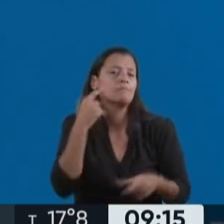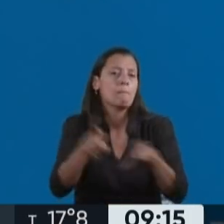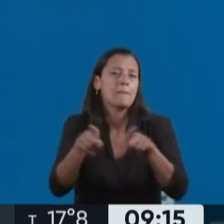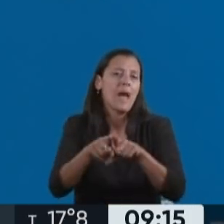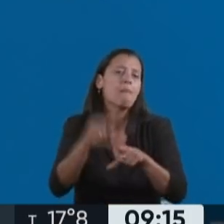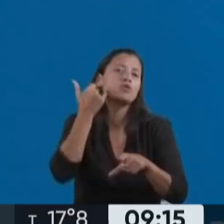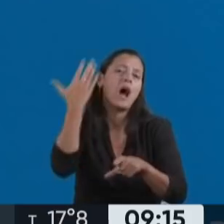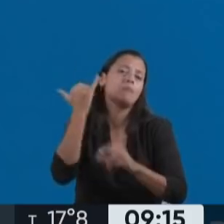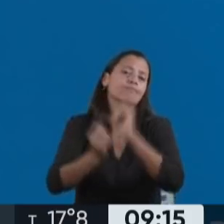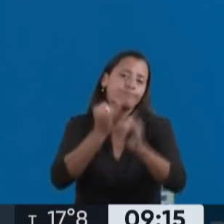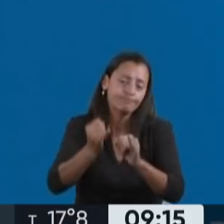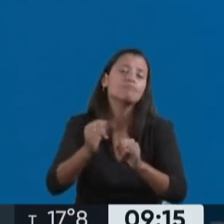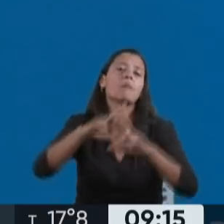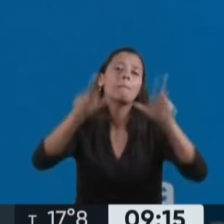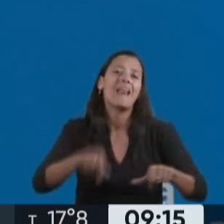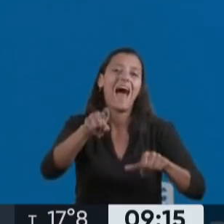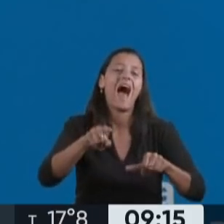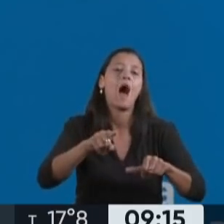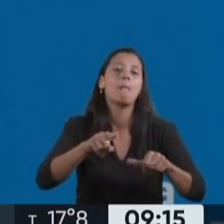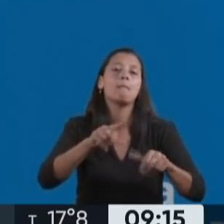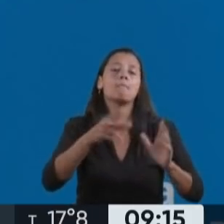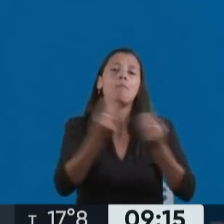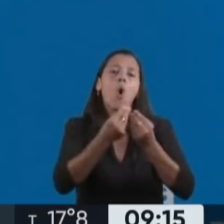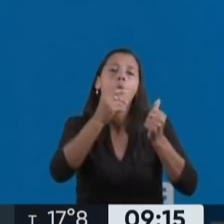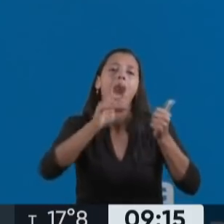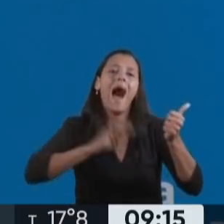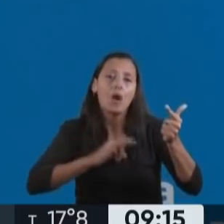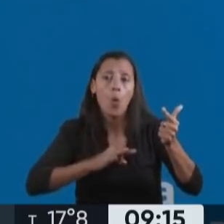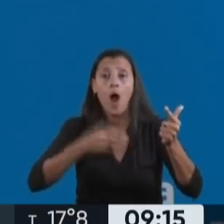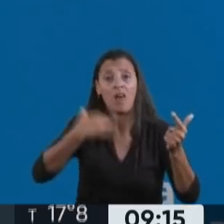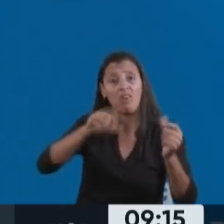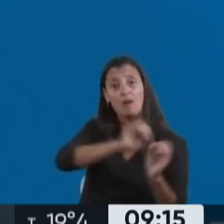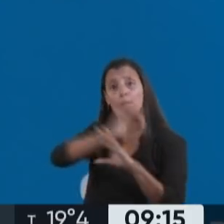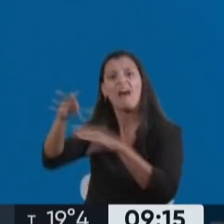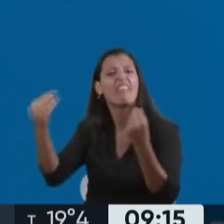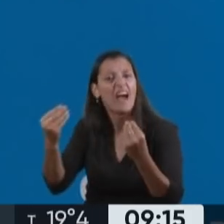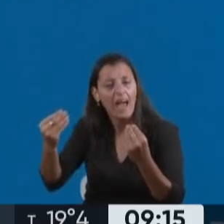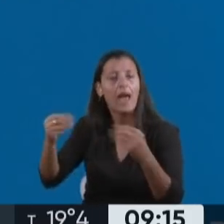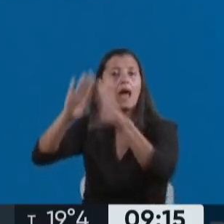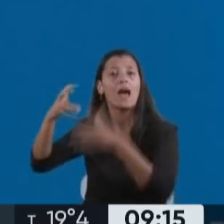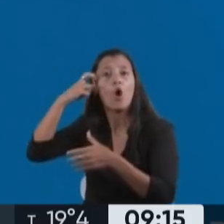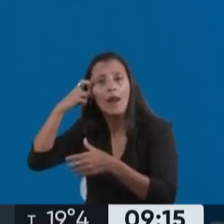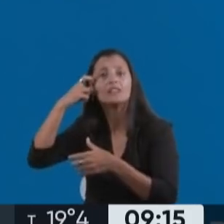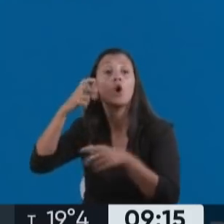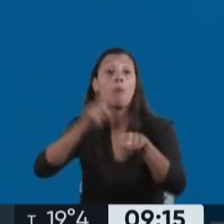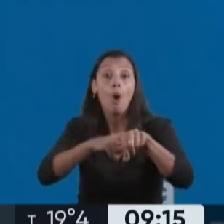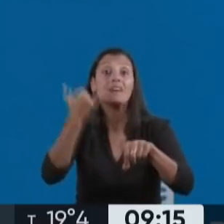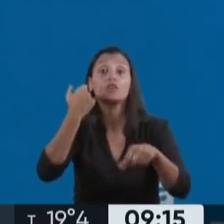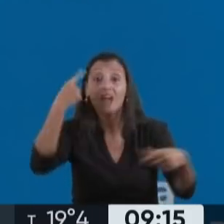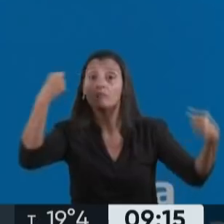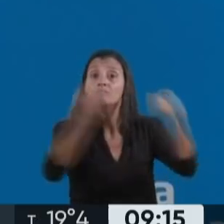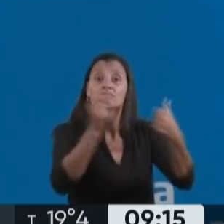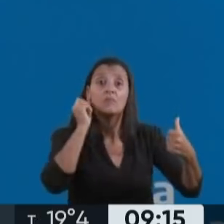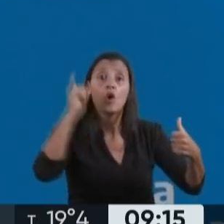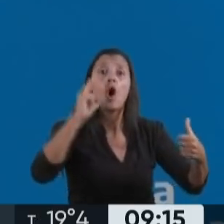manera hablábamos en su momento del plan plurianual, es los entendimientos, los acuerdos, la carta de intención una vez que estos estén acordados. Si sucede durante